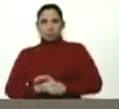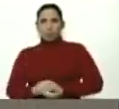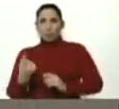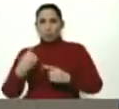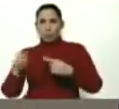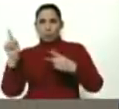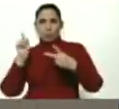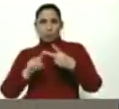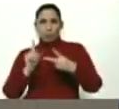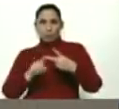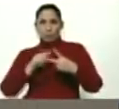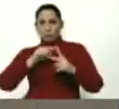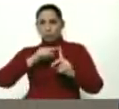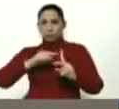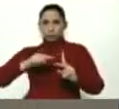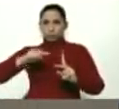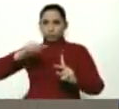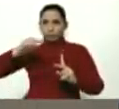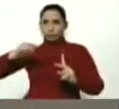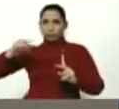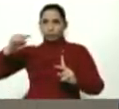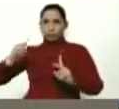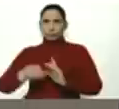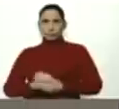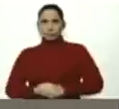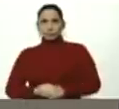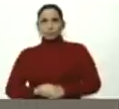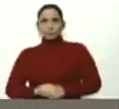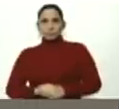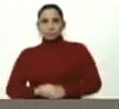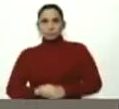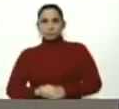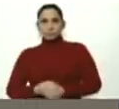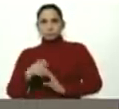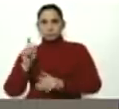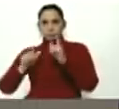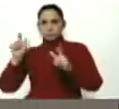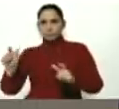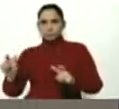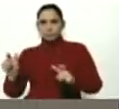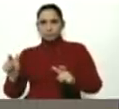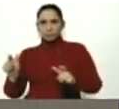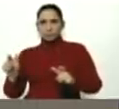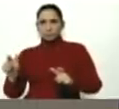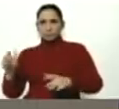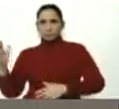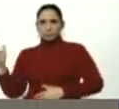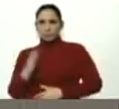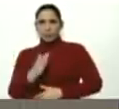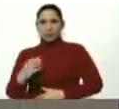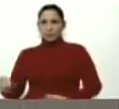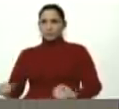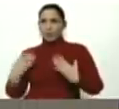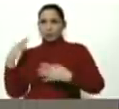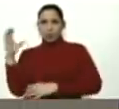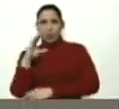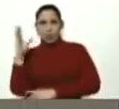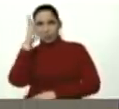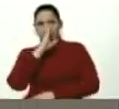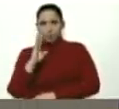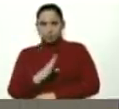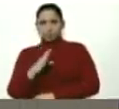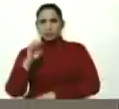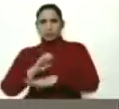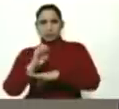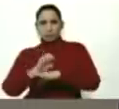Otro, la curva creciente de personas connacionales que están trayendo la infección de Colombia, de Brasil, de